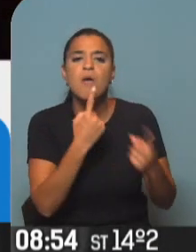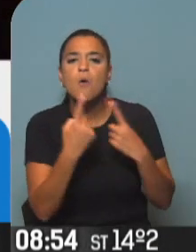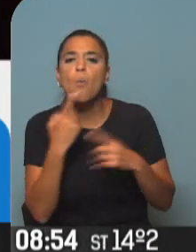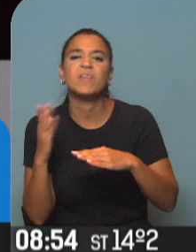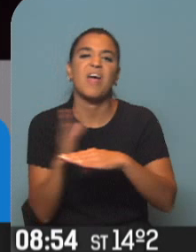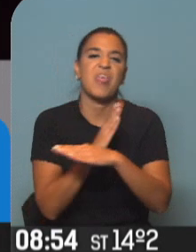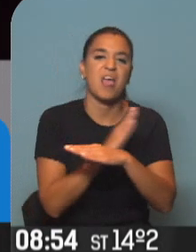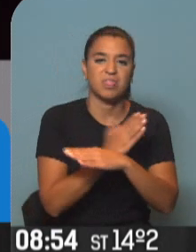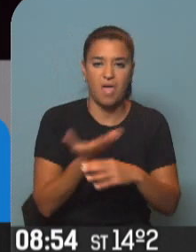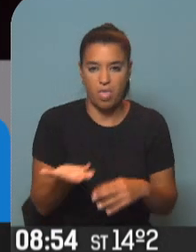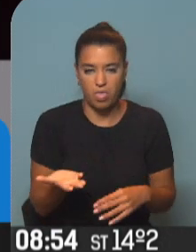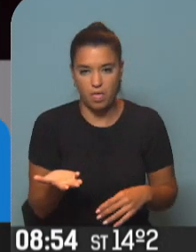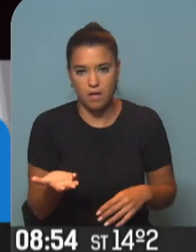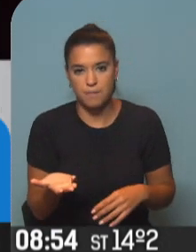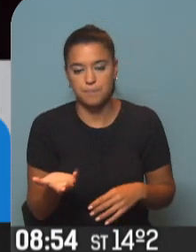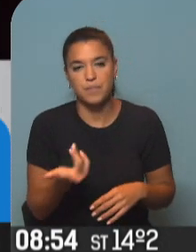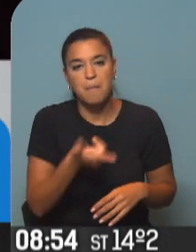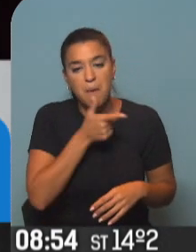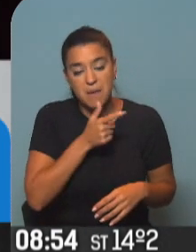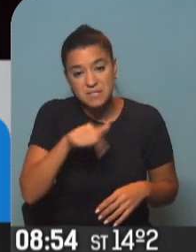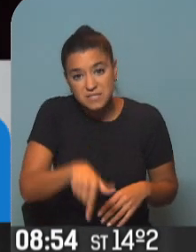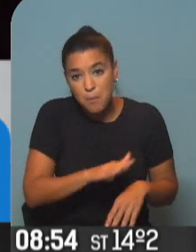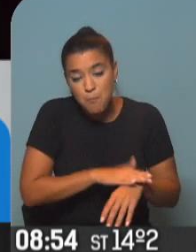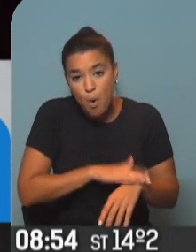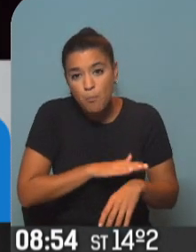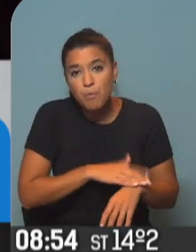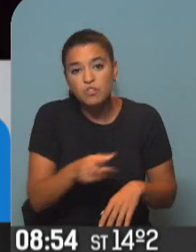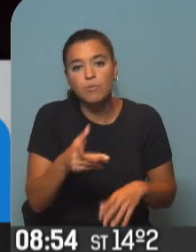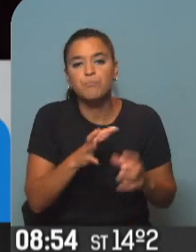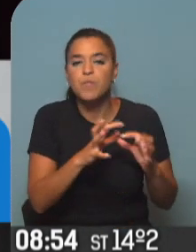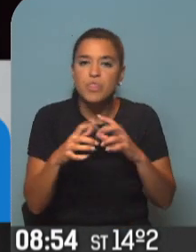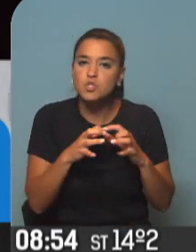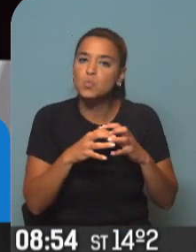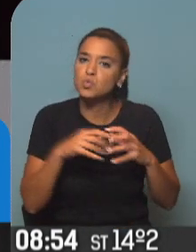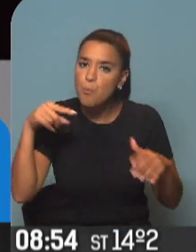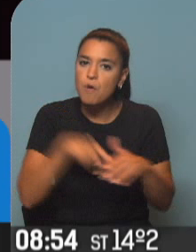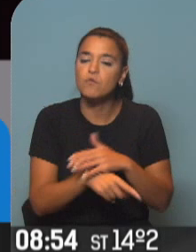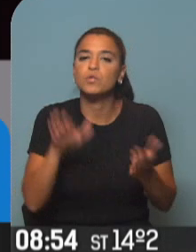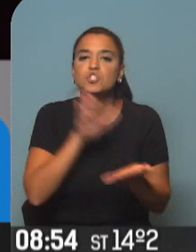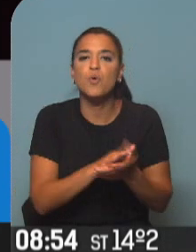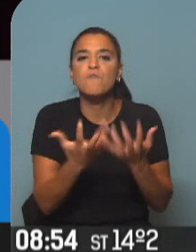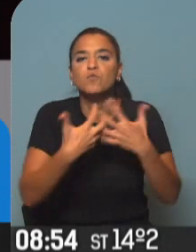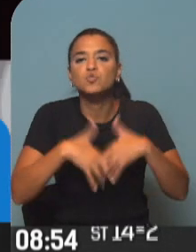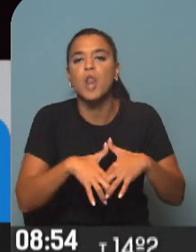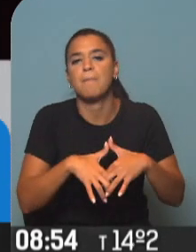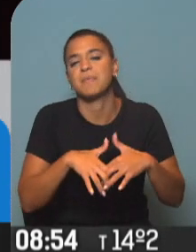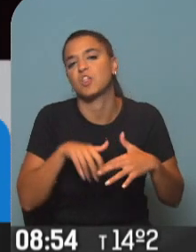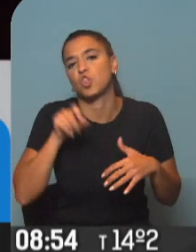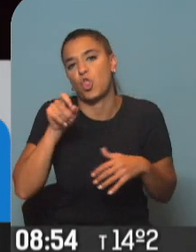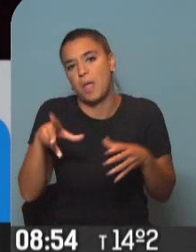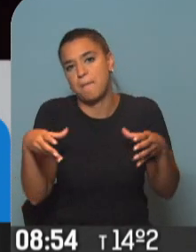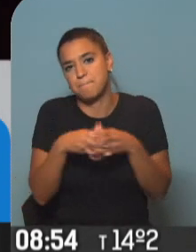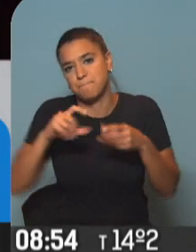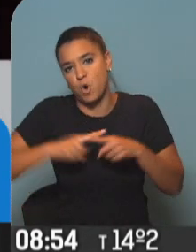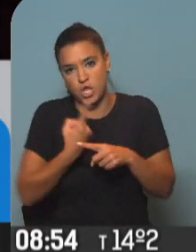y creo que es un momento primero que nos vemos una discusión profunda sobre el funcionamiento de los partidos políticos pero